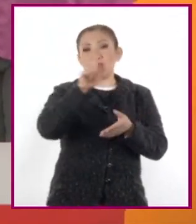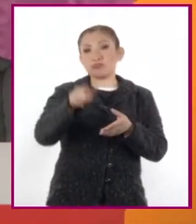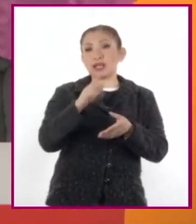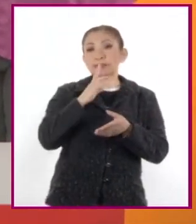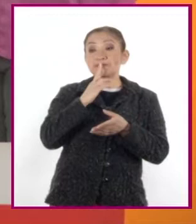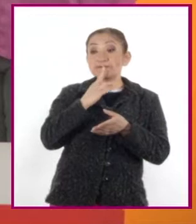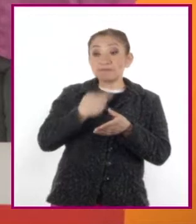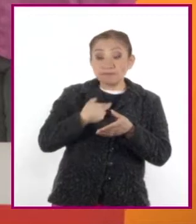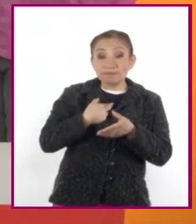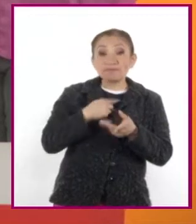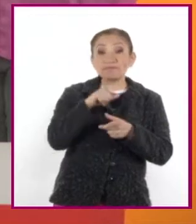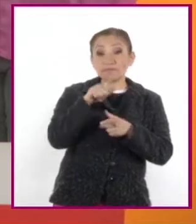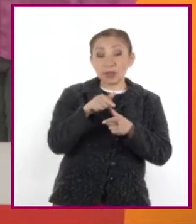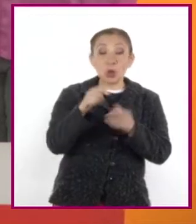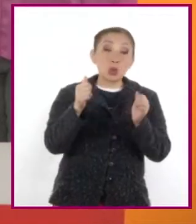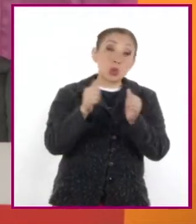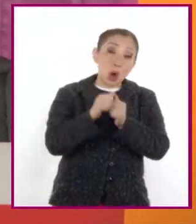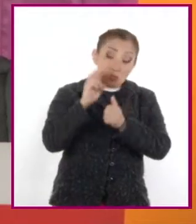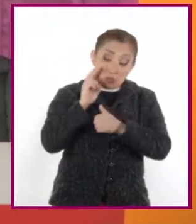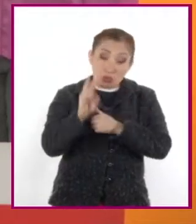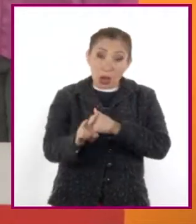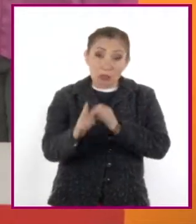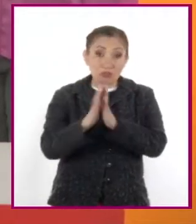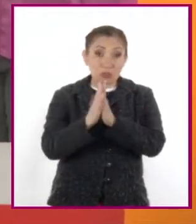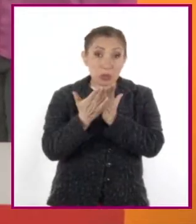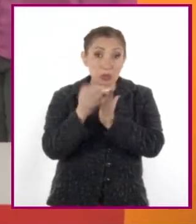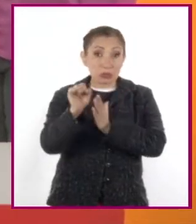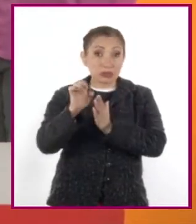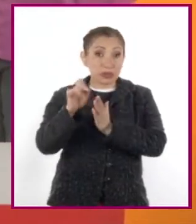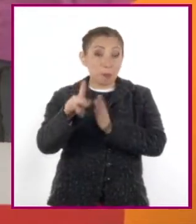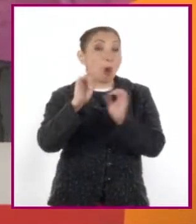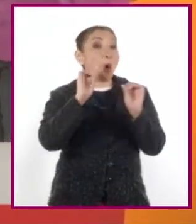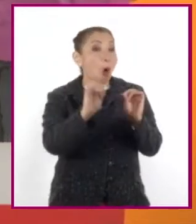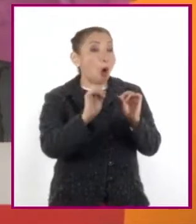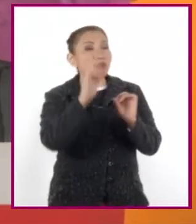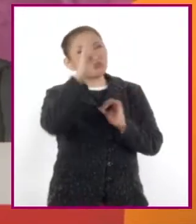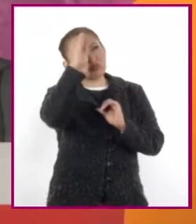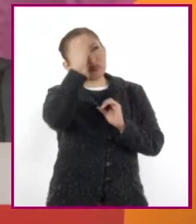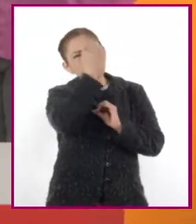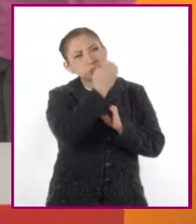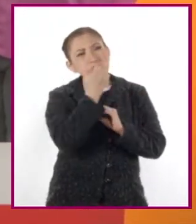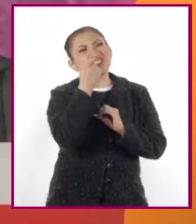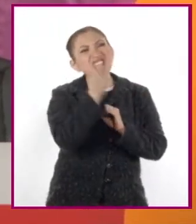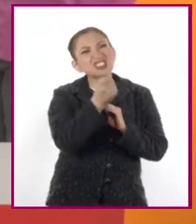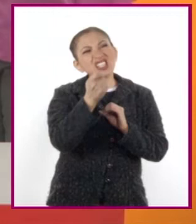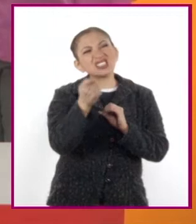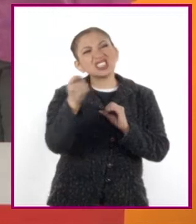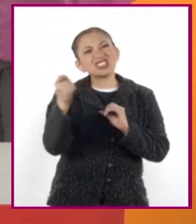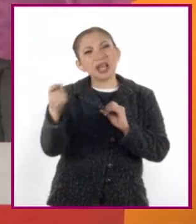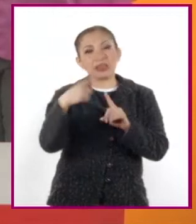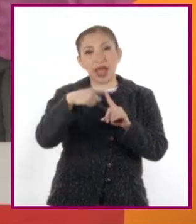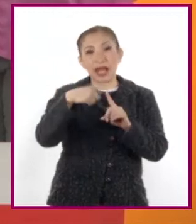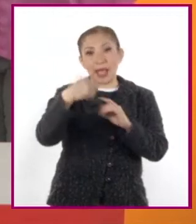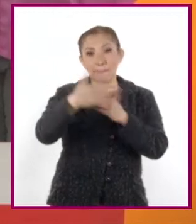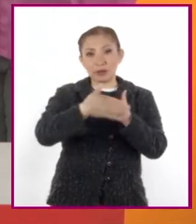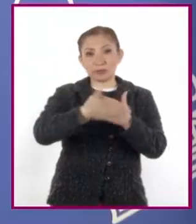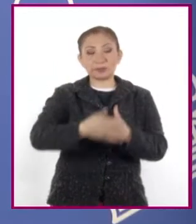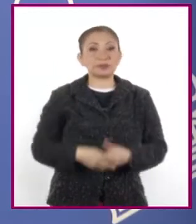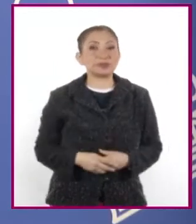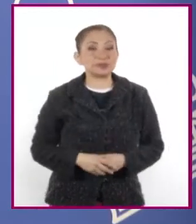resolver posteriormente, ya sea al consultar su libro de texto o al reflexionar en torno a los retos que les